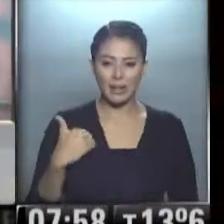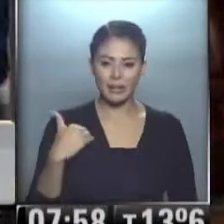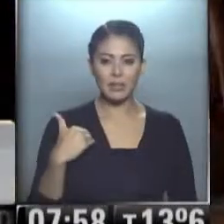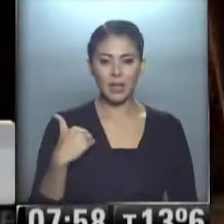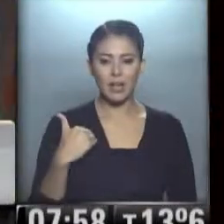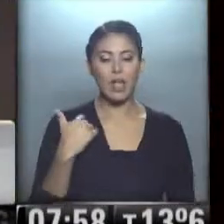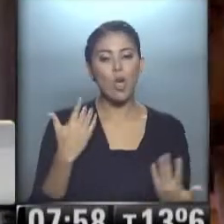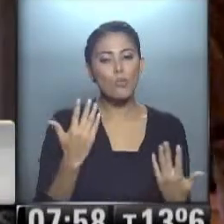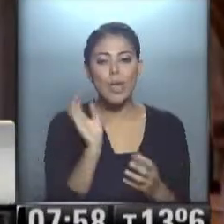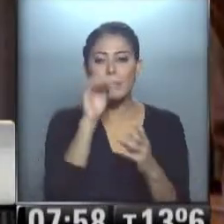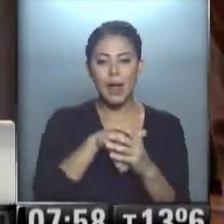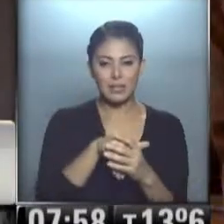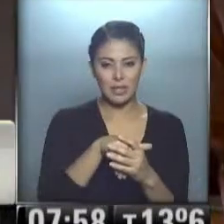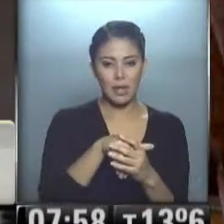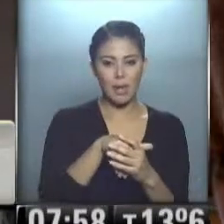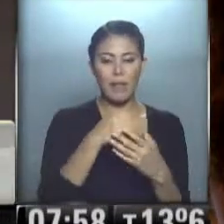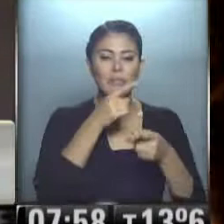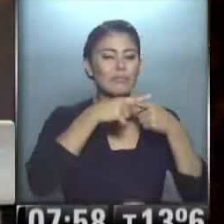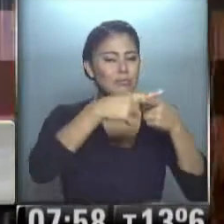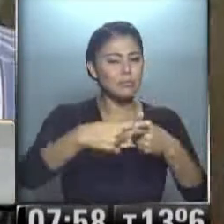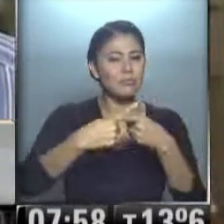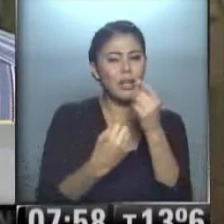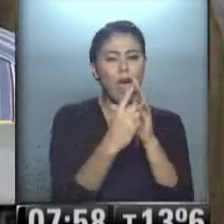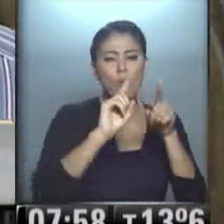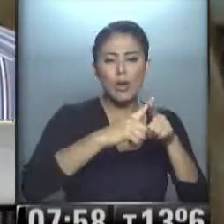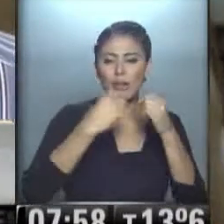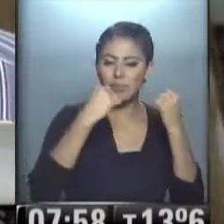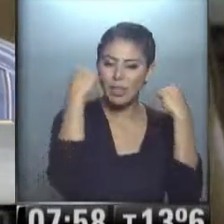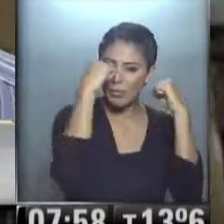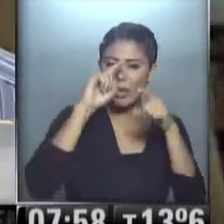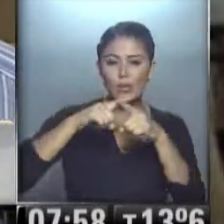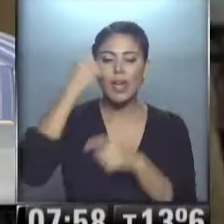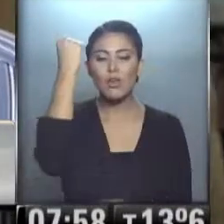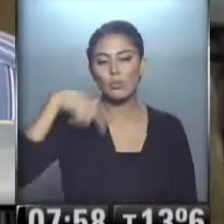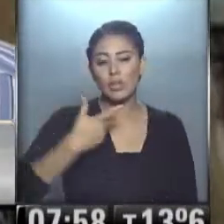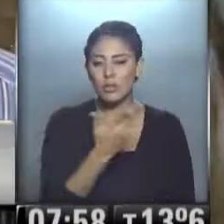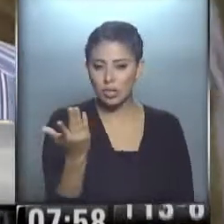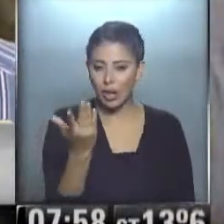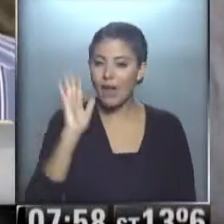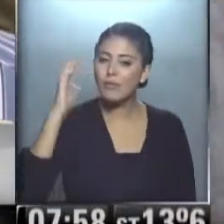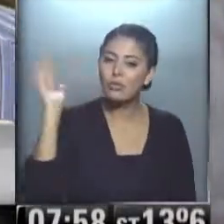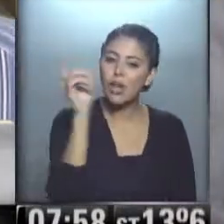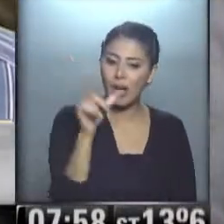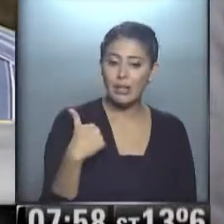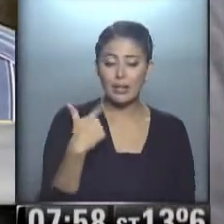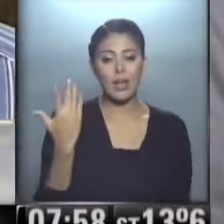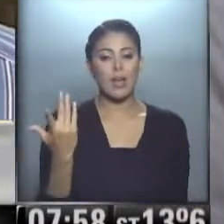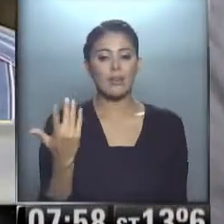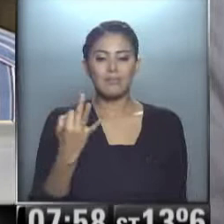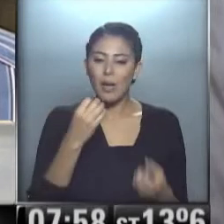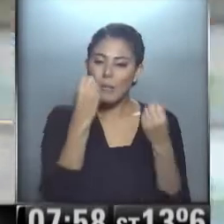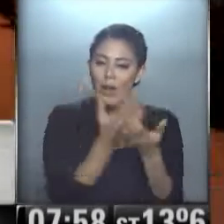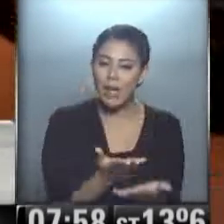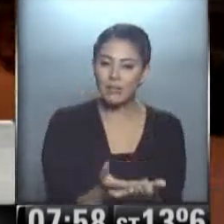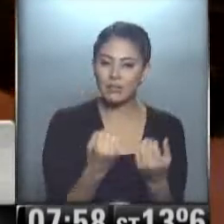podamos participar en el debate sobre una política deportiva y una política económica y social para todo el país, bueno, es la